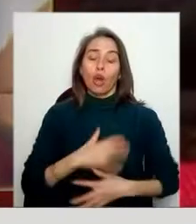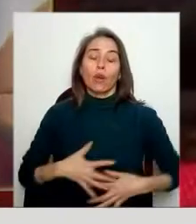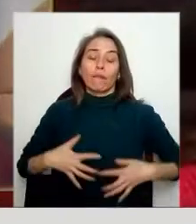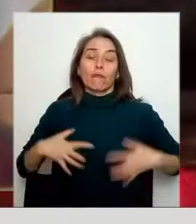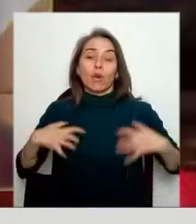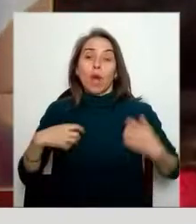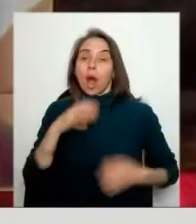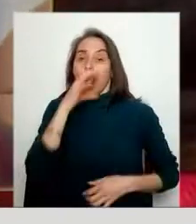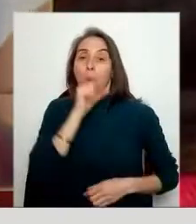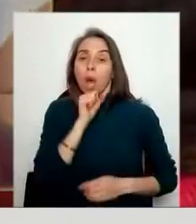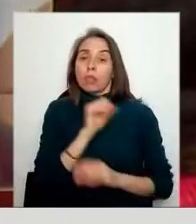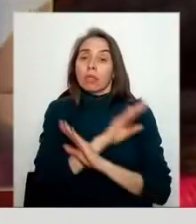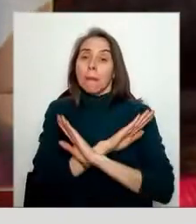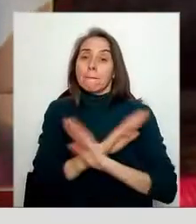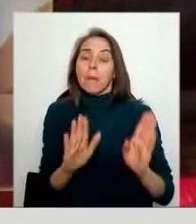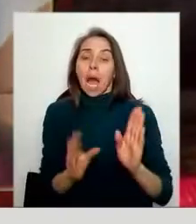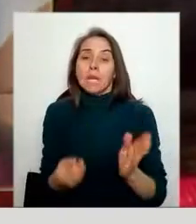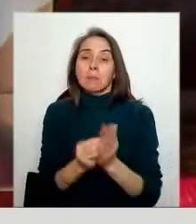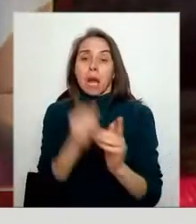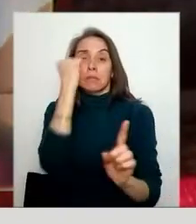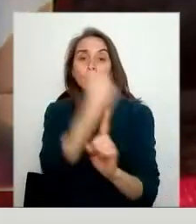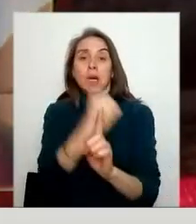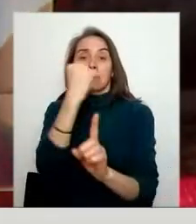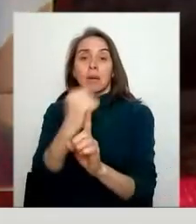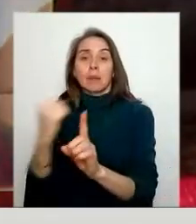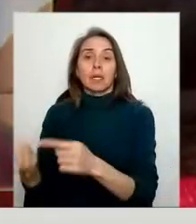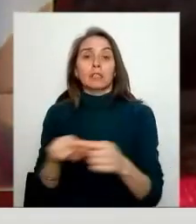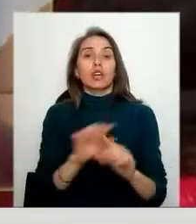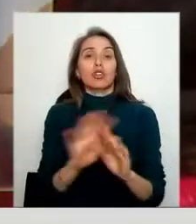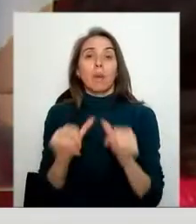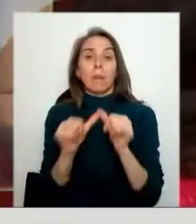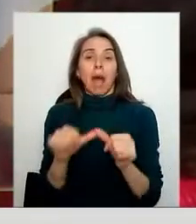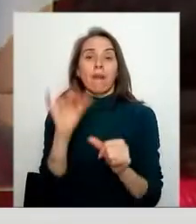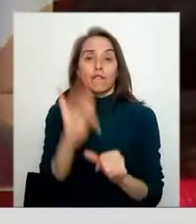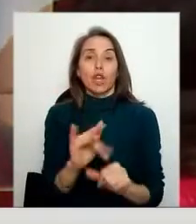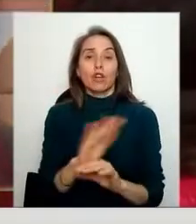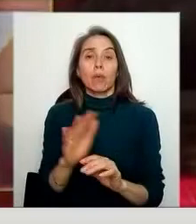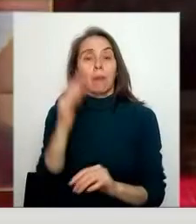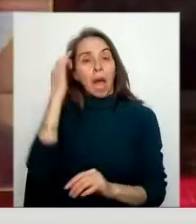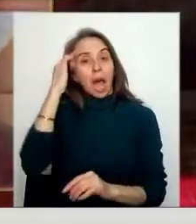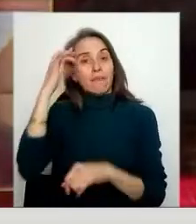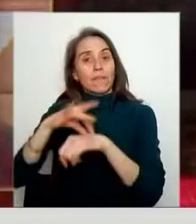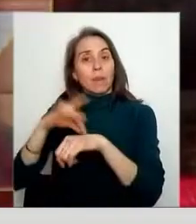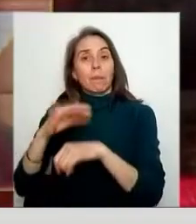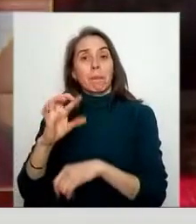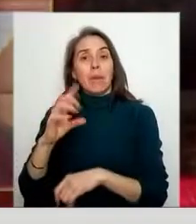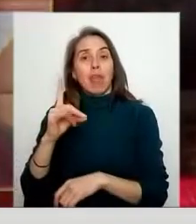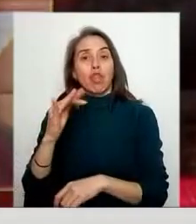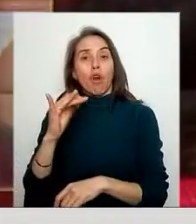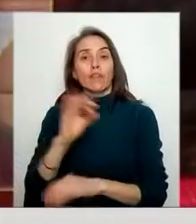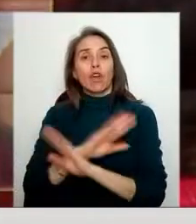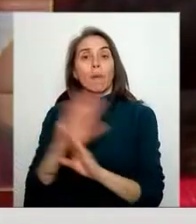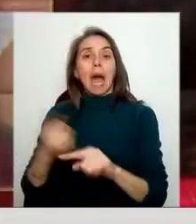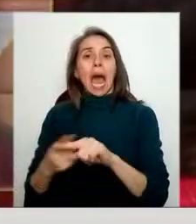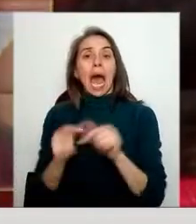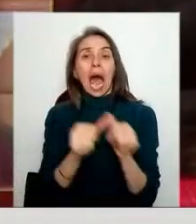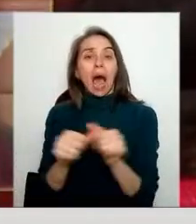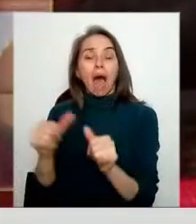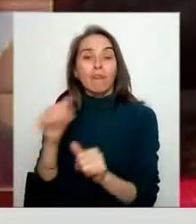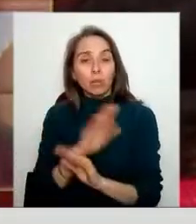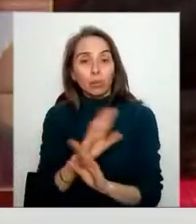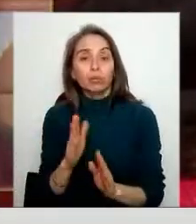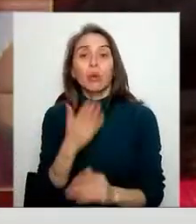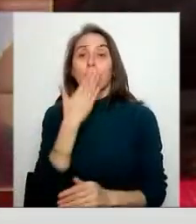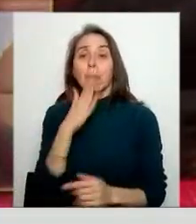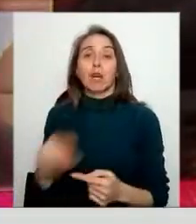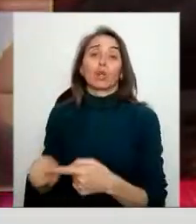más casos como esto en nuestra sociedad no más violadores no más pedófilos no más abusadores es hora de mejorar nuestra sociedad y proteger a